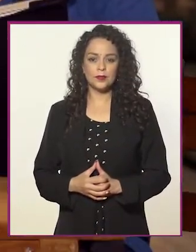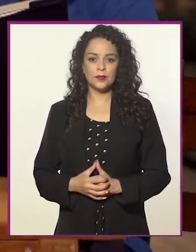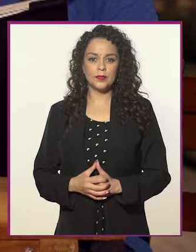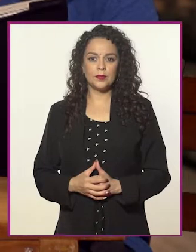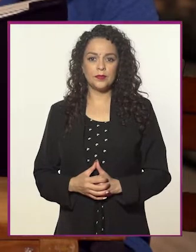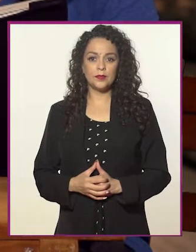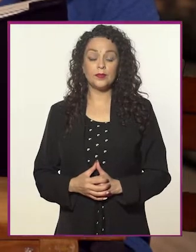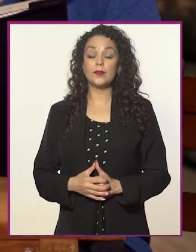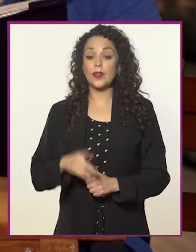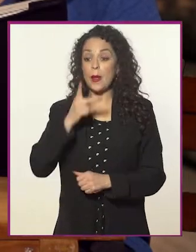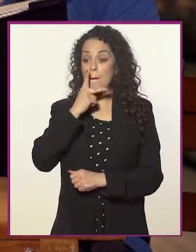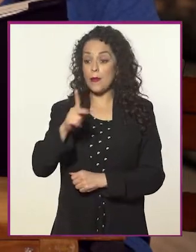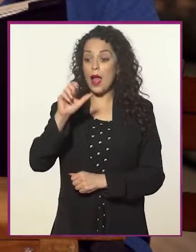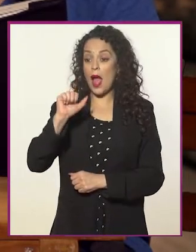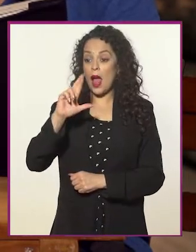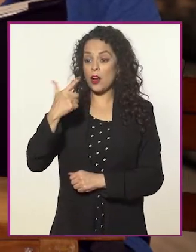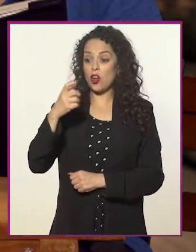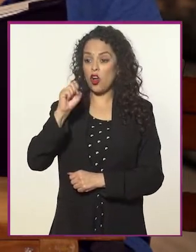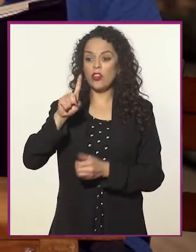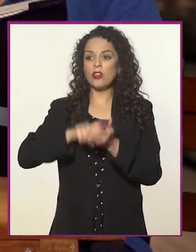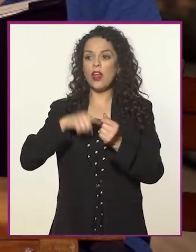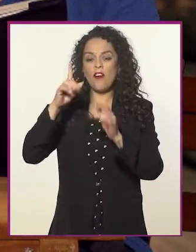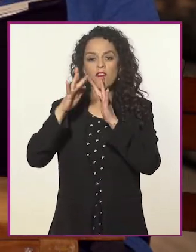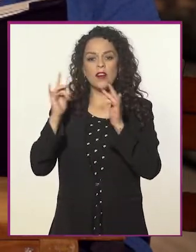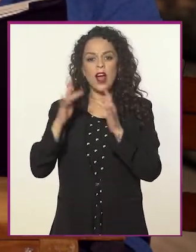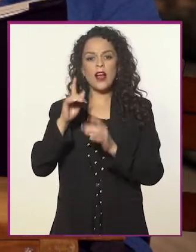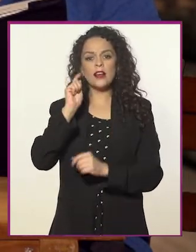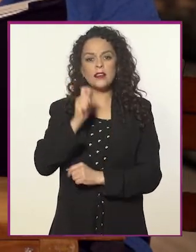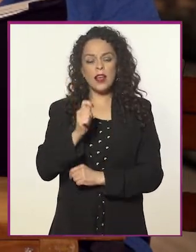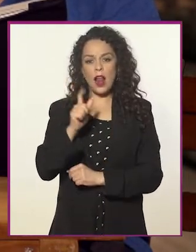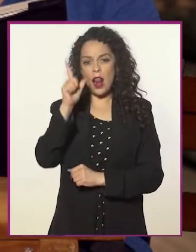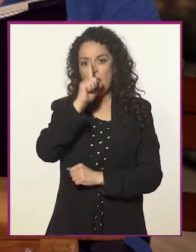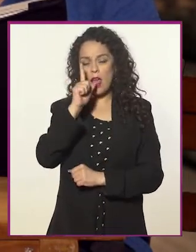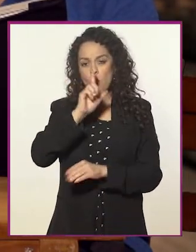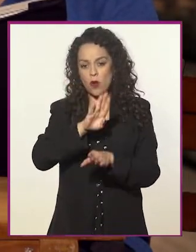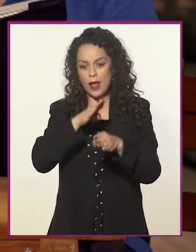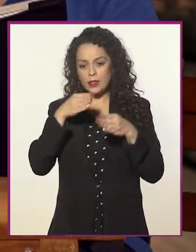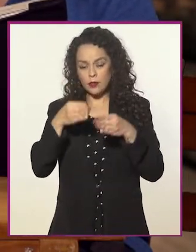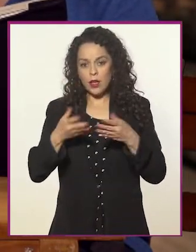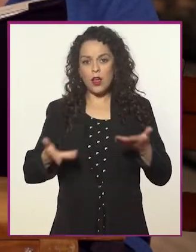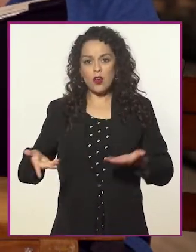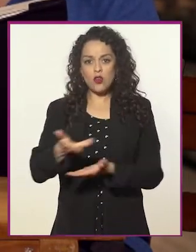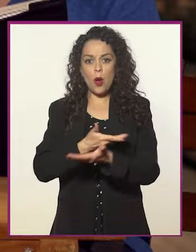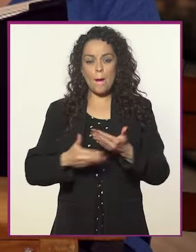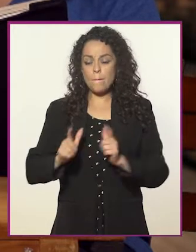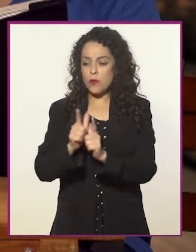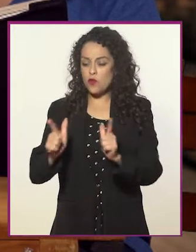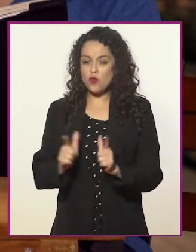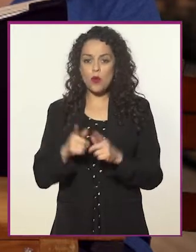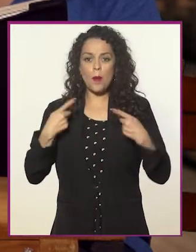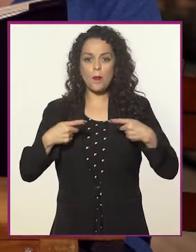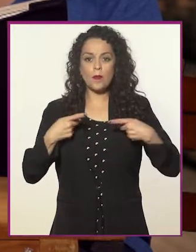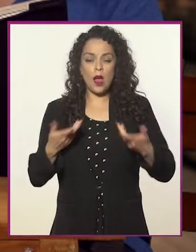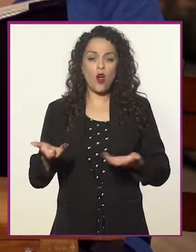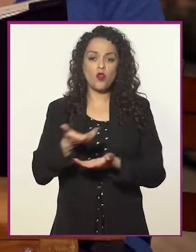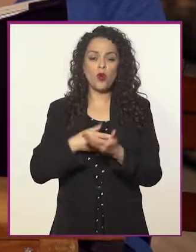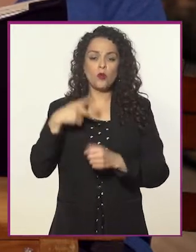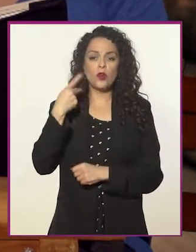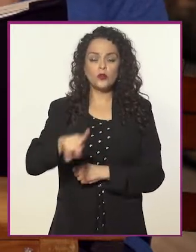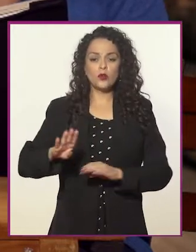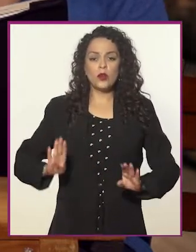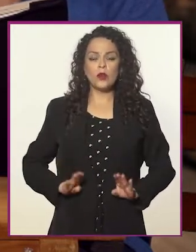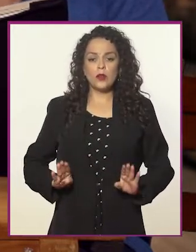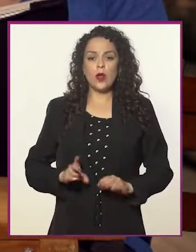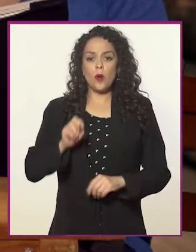Mira, la palabra argot viene del francés y es un lenguaje específico compartido por un grupo de personas que comparten